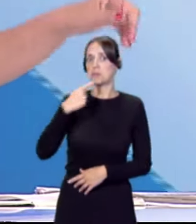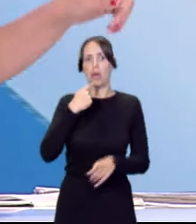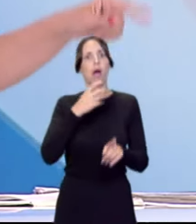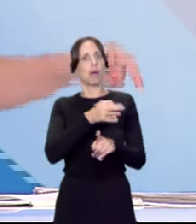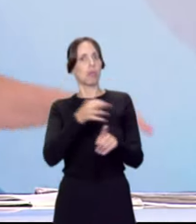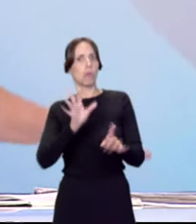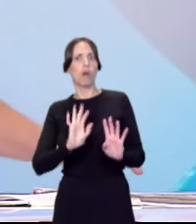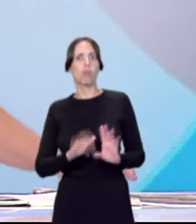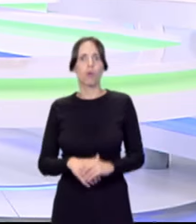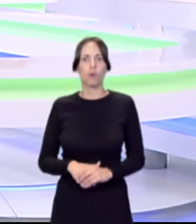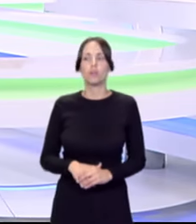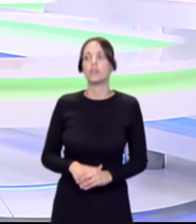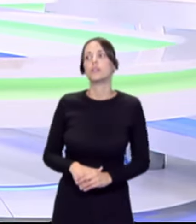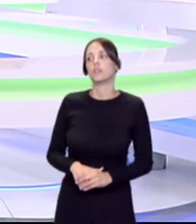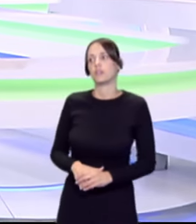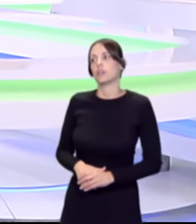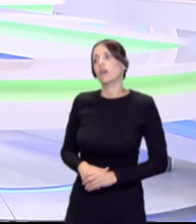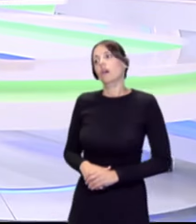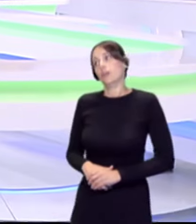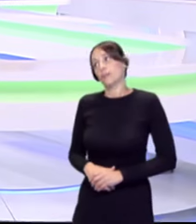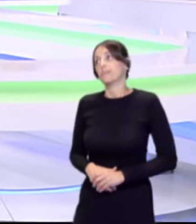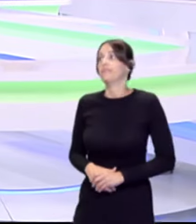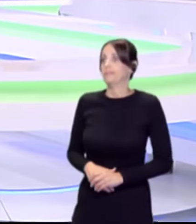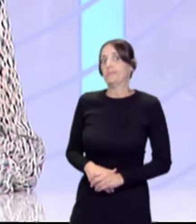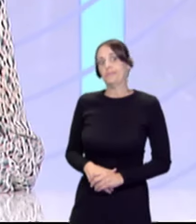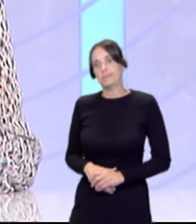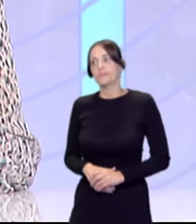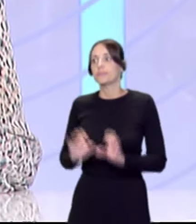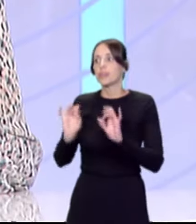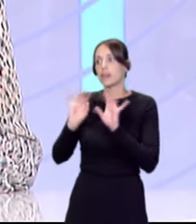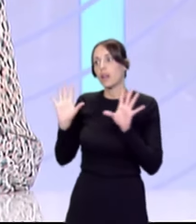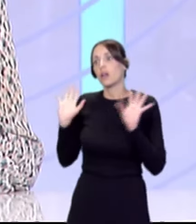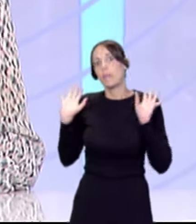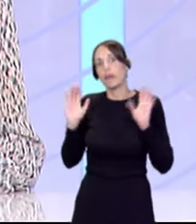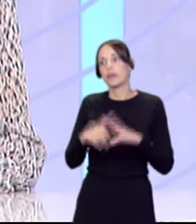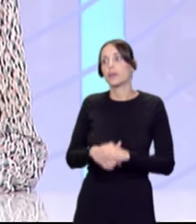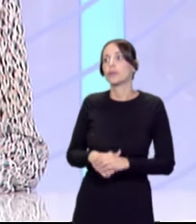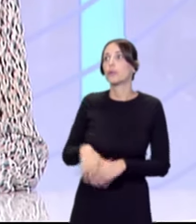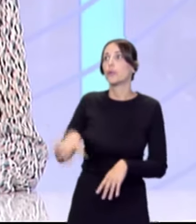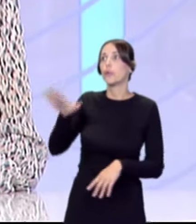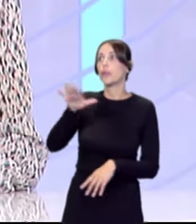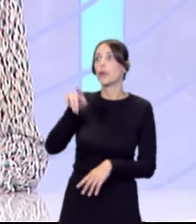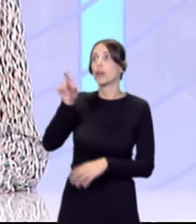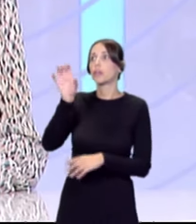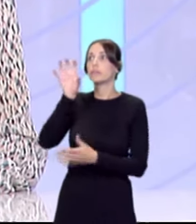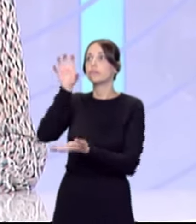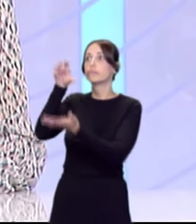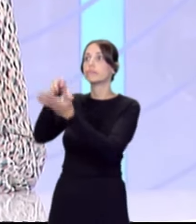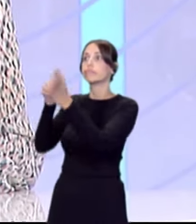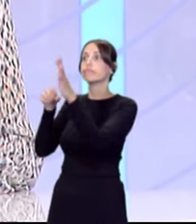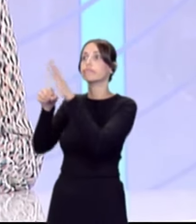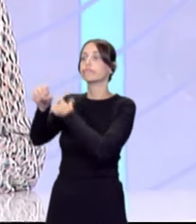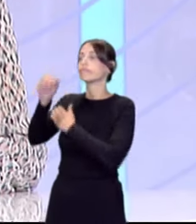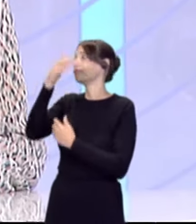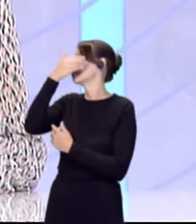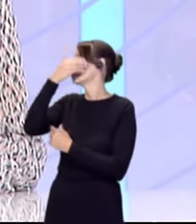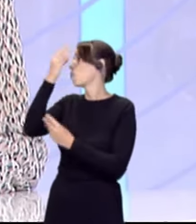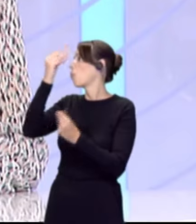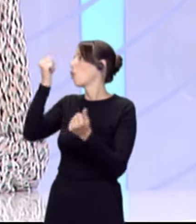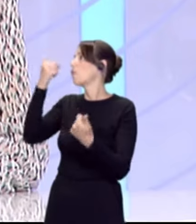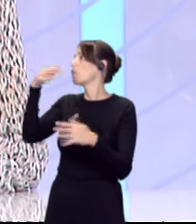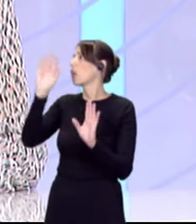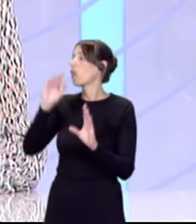ojos. Sí, claro, pero para meterlos en un lugar ahí encerrados y olvidarnos de que están, cierto, pues los podemos